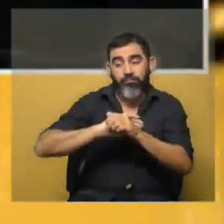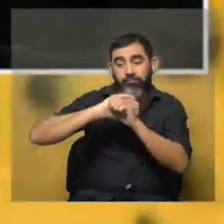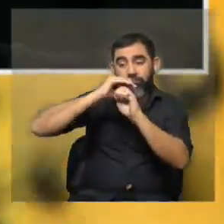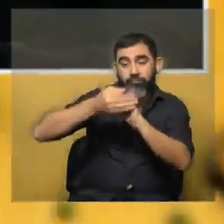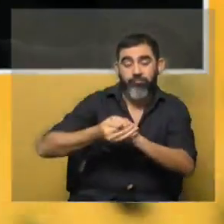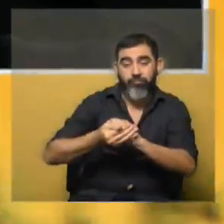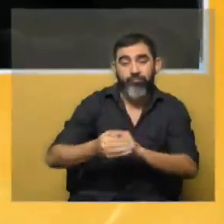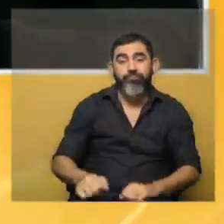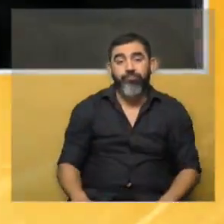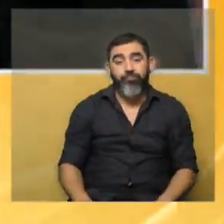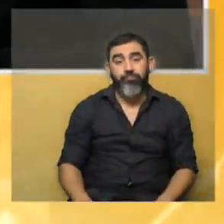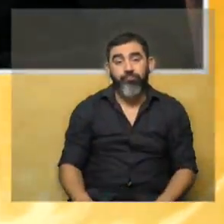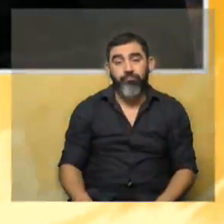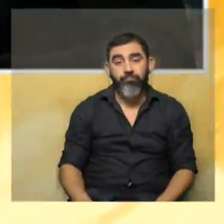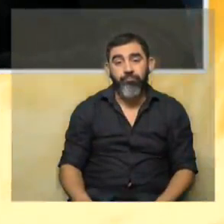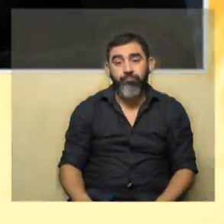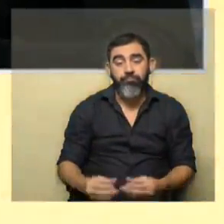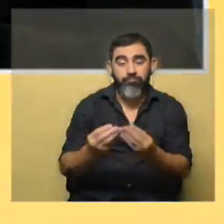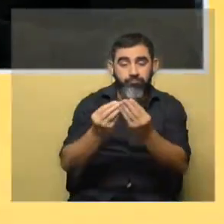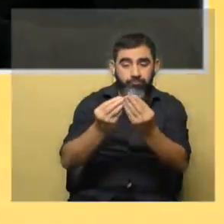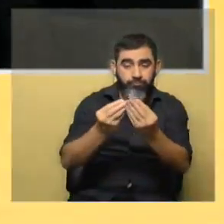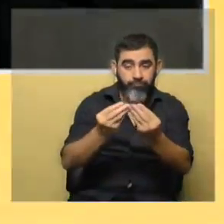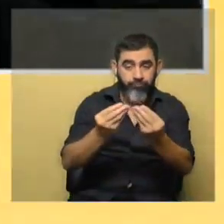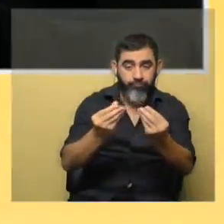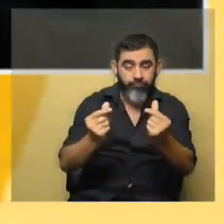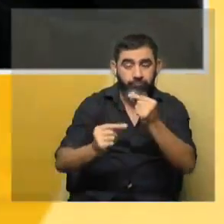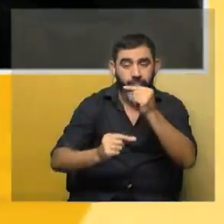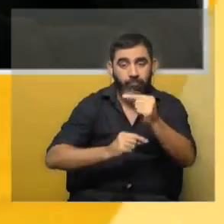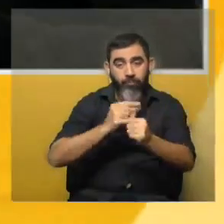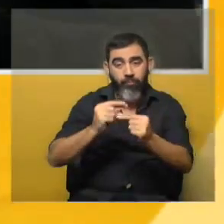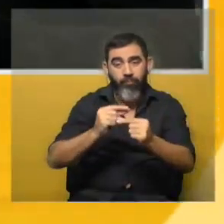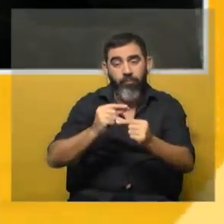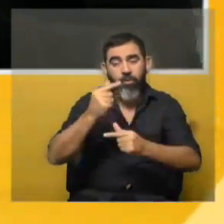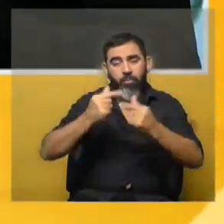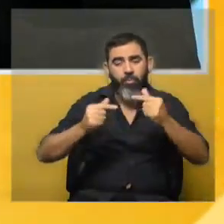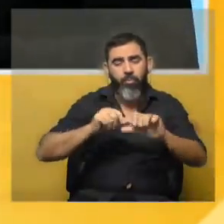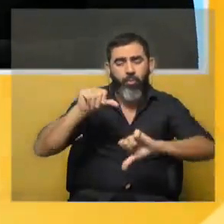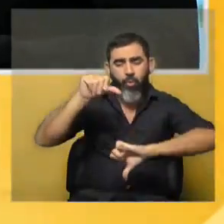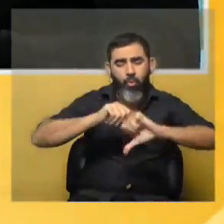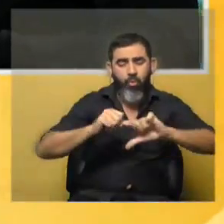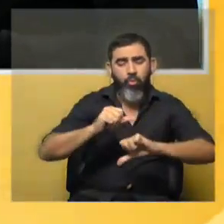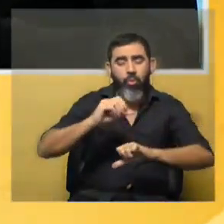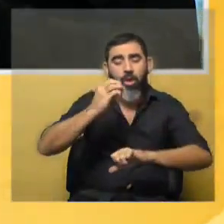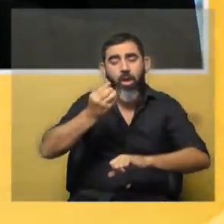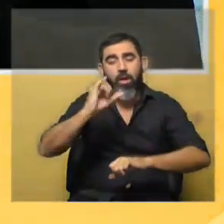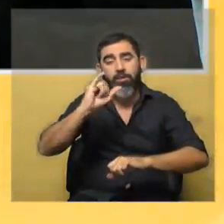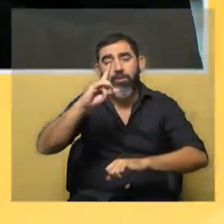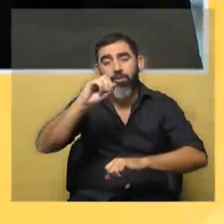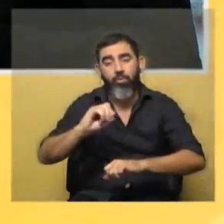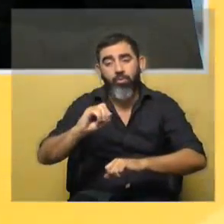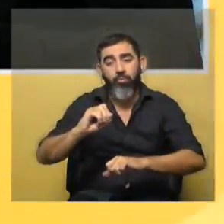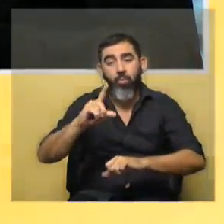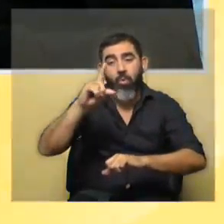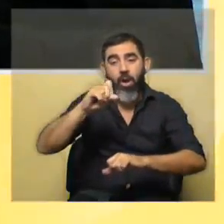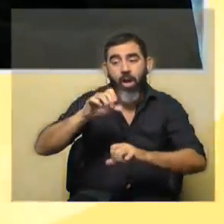deprede, y empiezan a descomponerse. La descomposición empieza a generar un montón de productos químicos, ácidos, que empiezan a reaccionar con el